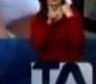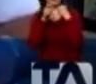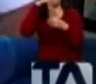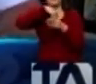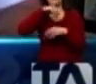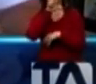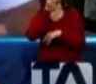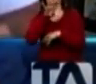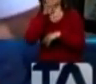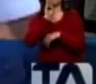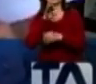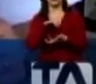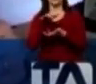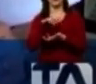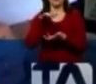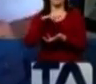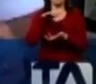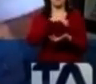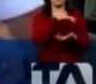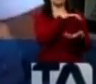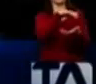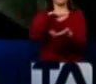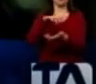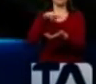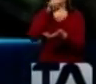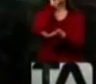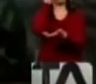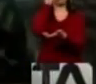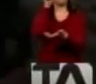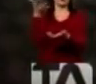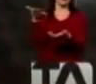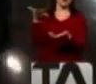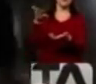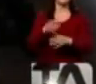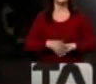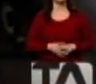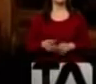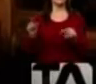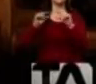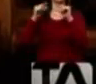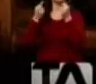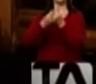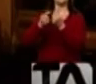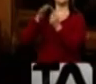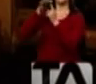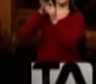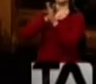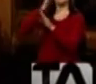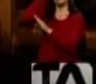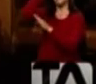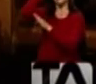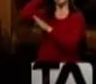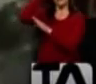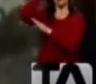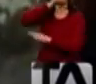346 paquetes de sustancias sujetas a fiscalización. Las unidades de inteligencia naval lograron ubicar la